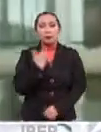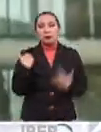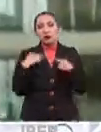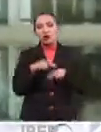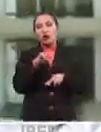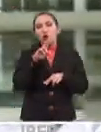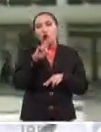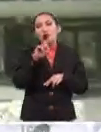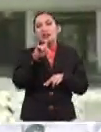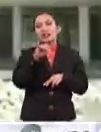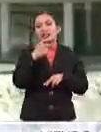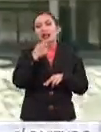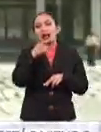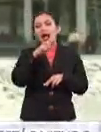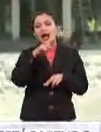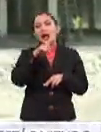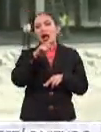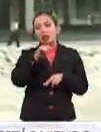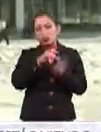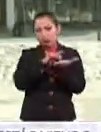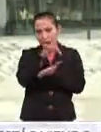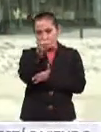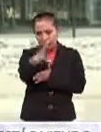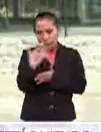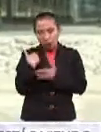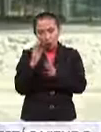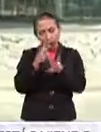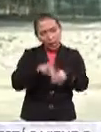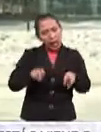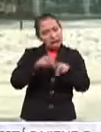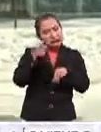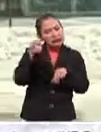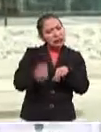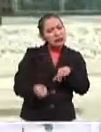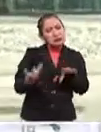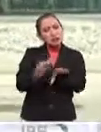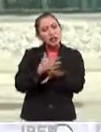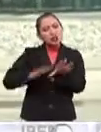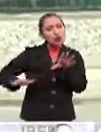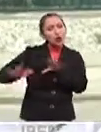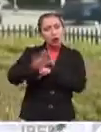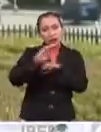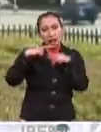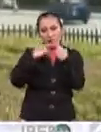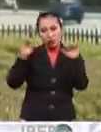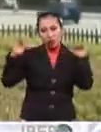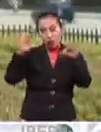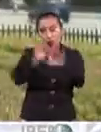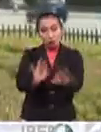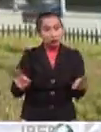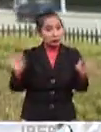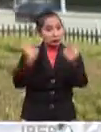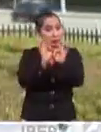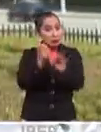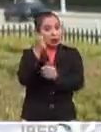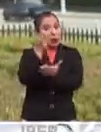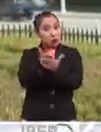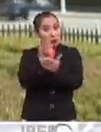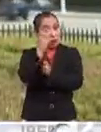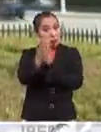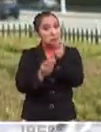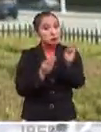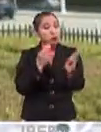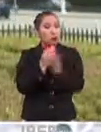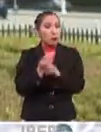Ulises Granados, le agradecemos mucho habernos ayudado a hacer este análisis de lo que sucedió en esta cumbre importantísima para la economía